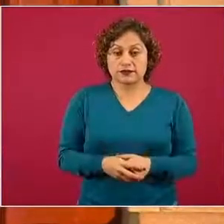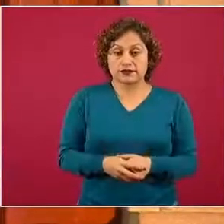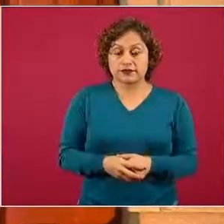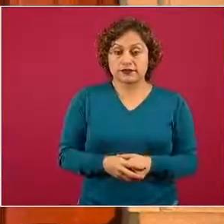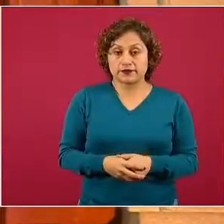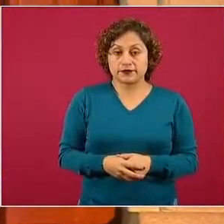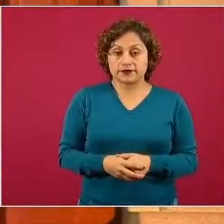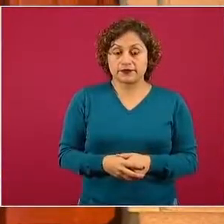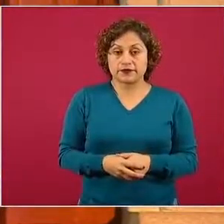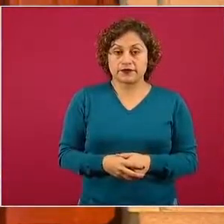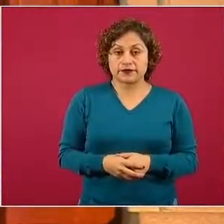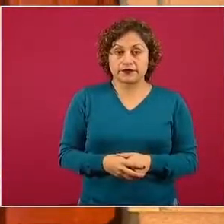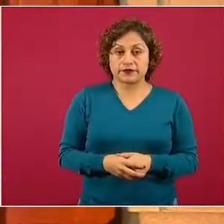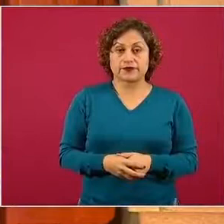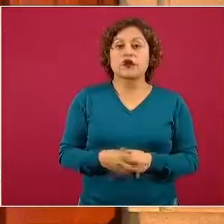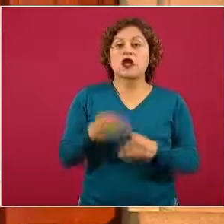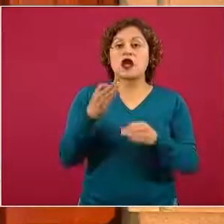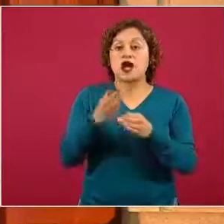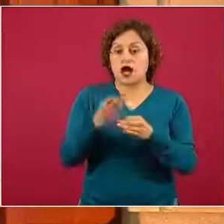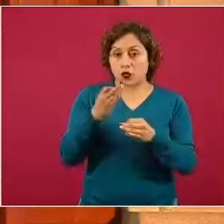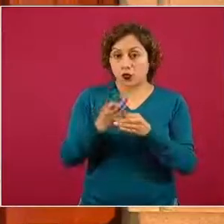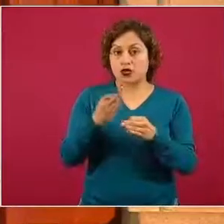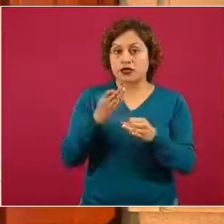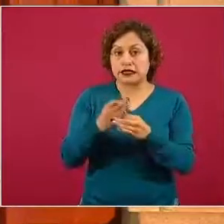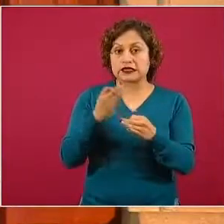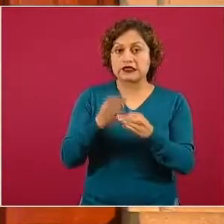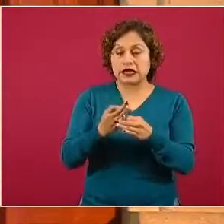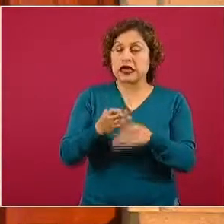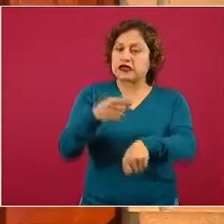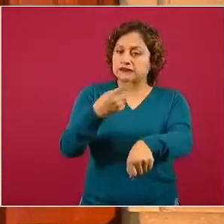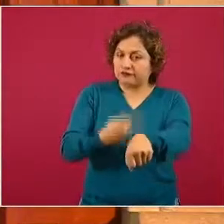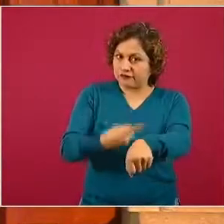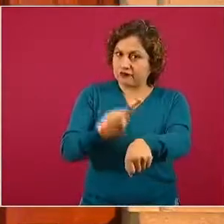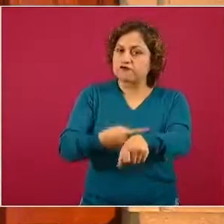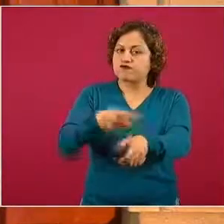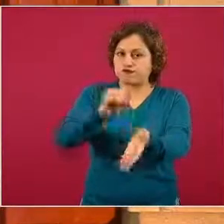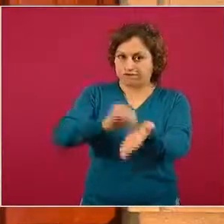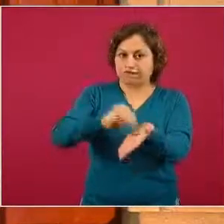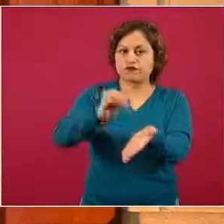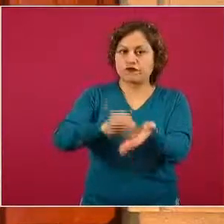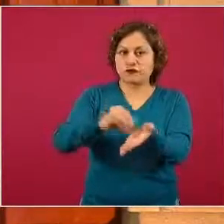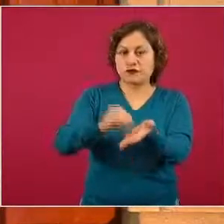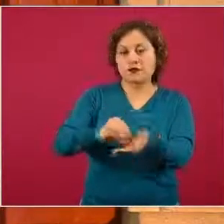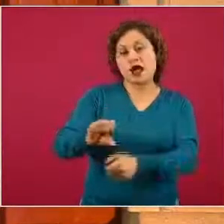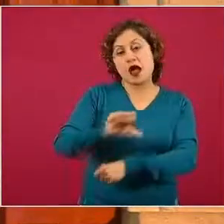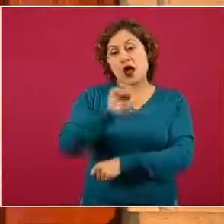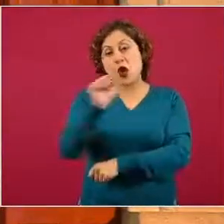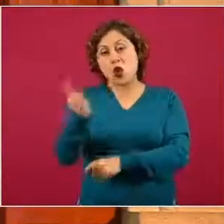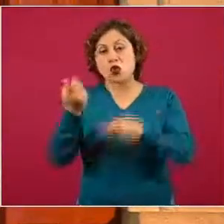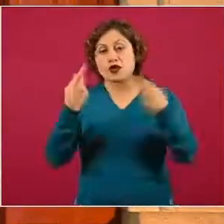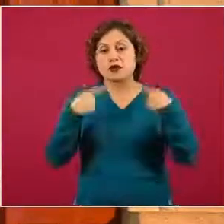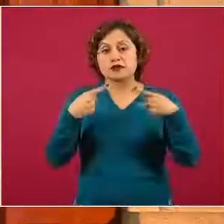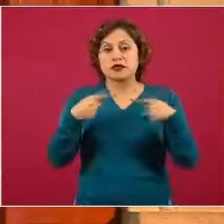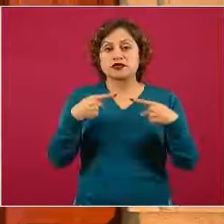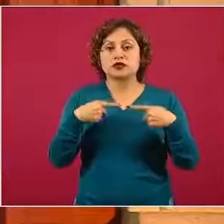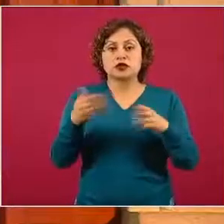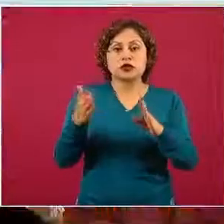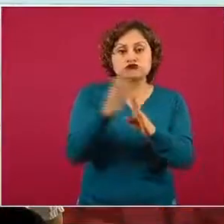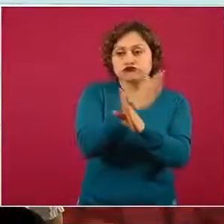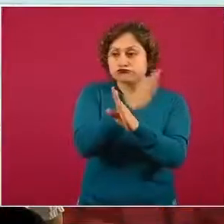digamos, pertenecen a la epidemia activa de COVID-19. Todas las demás o están en este grupo de